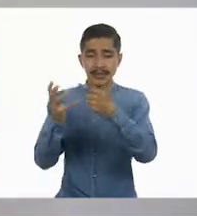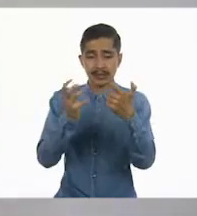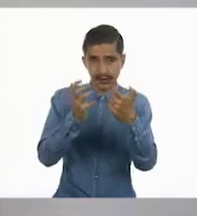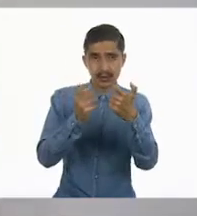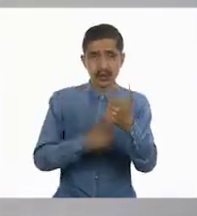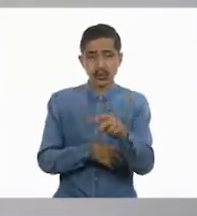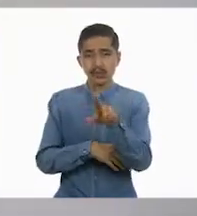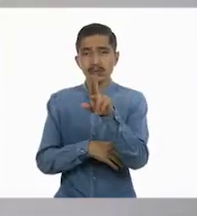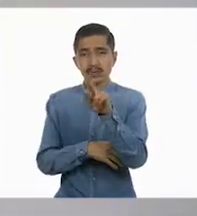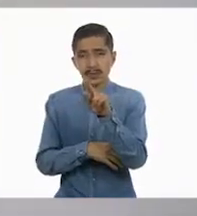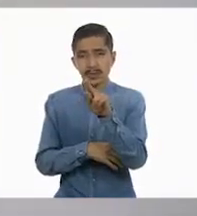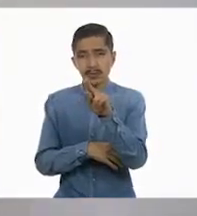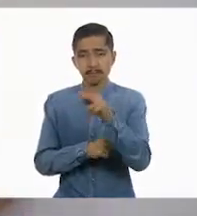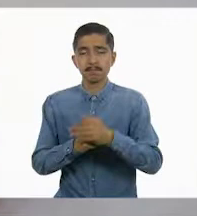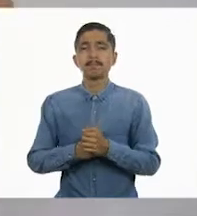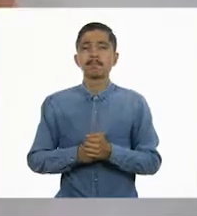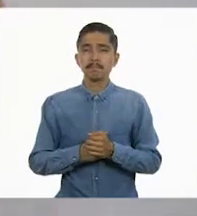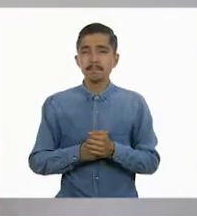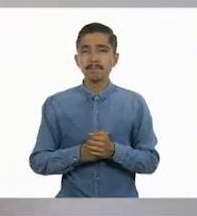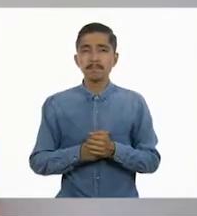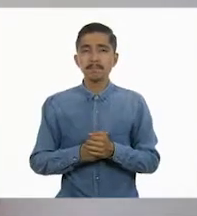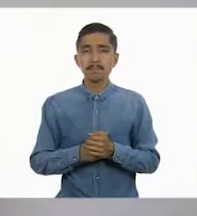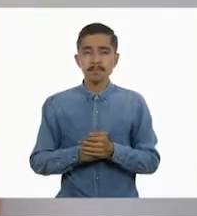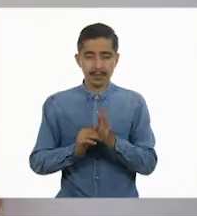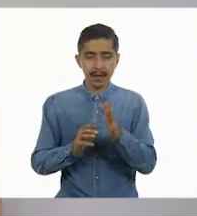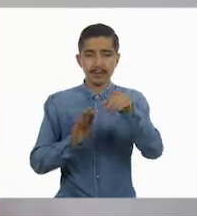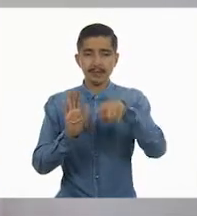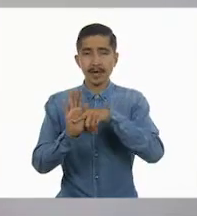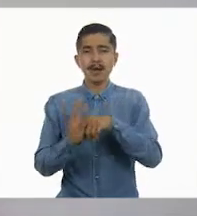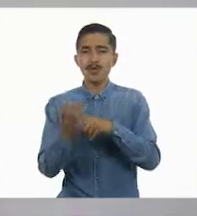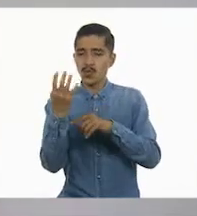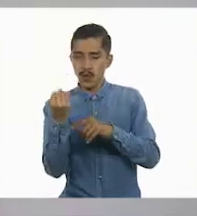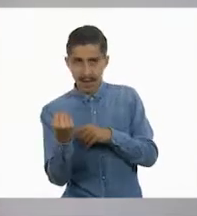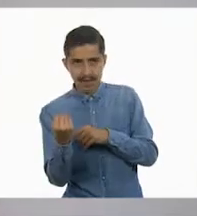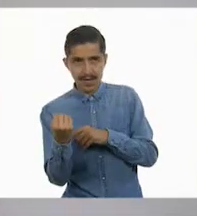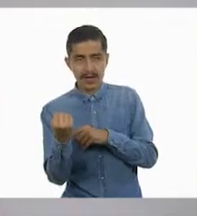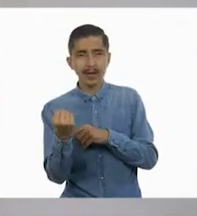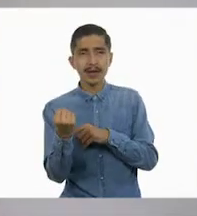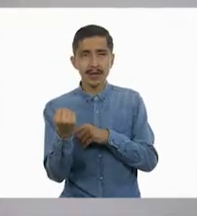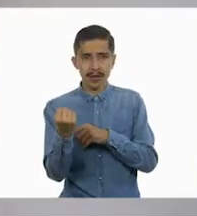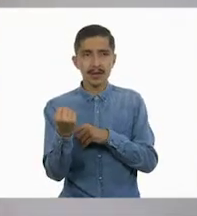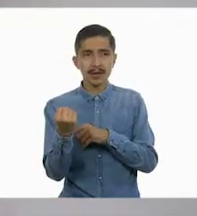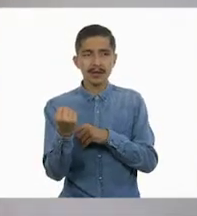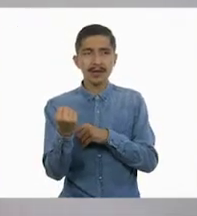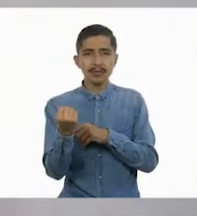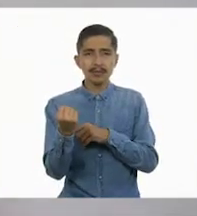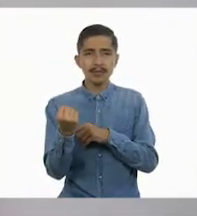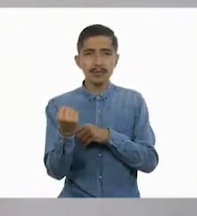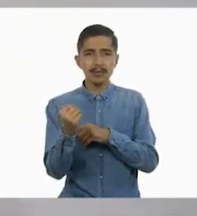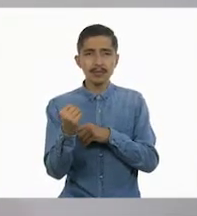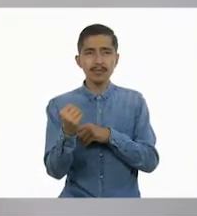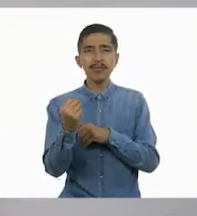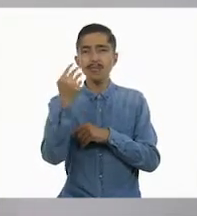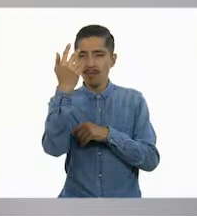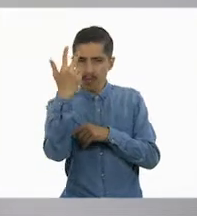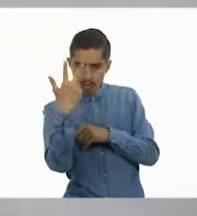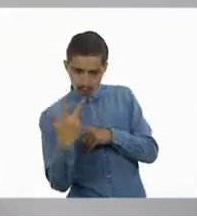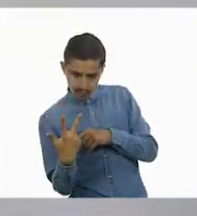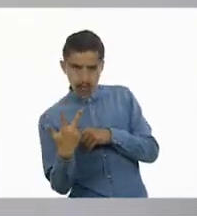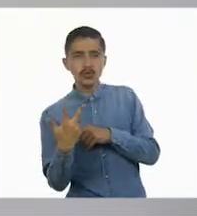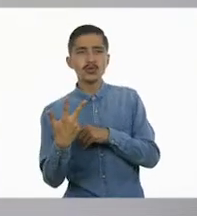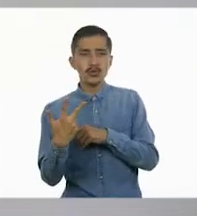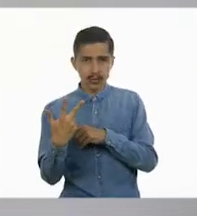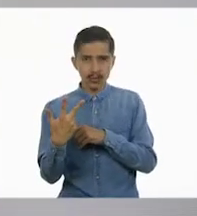14.334.780. Aquí es 9. Aquí es 8. 8.